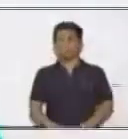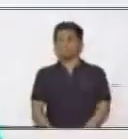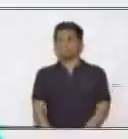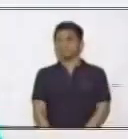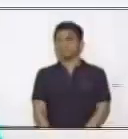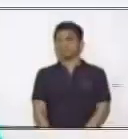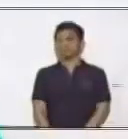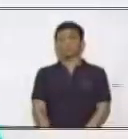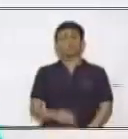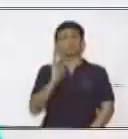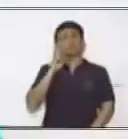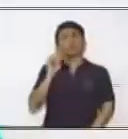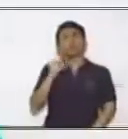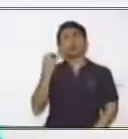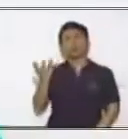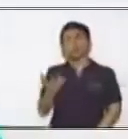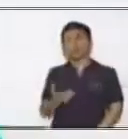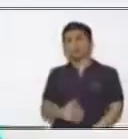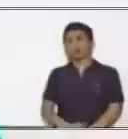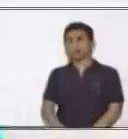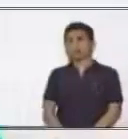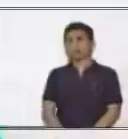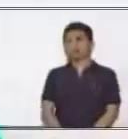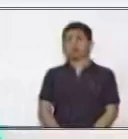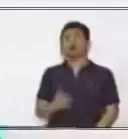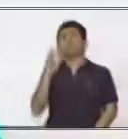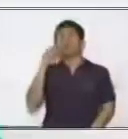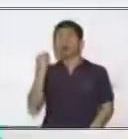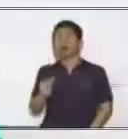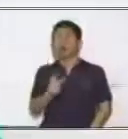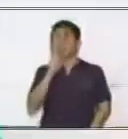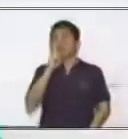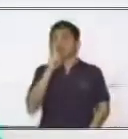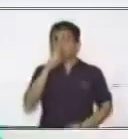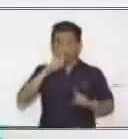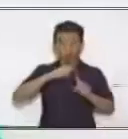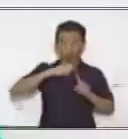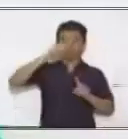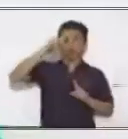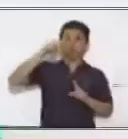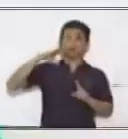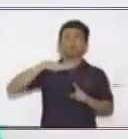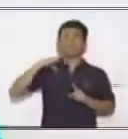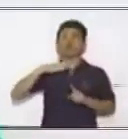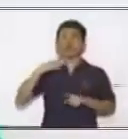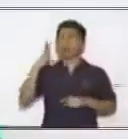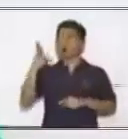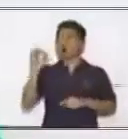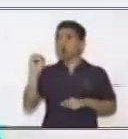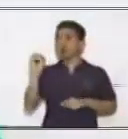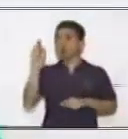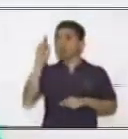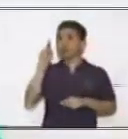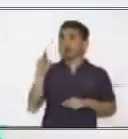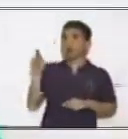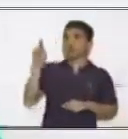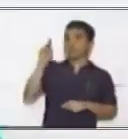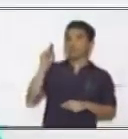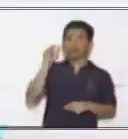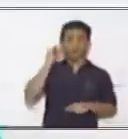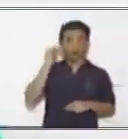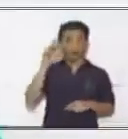¿Por qué se llamará rectángulo? Porque por lo menos uno de sus ángulos va a ser igual a 90, por lo menos